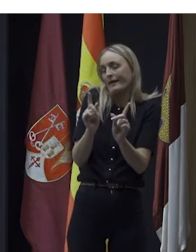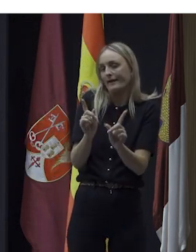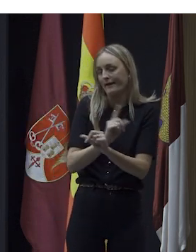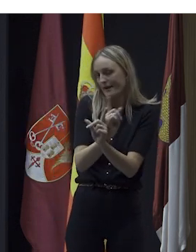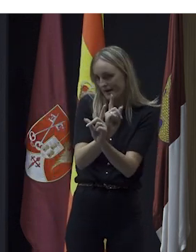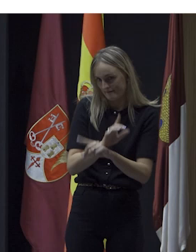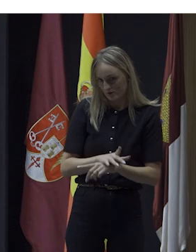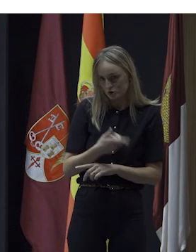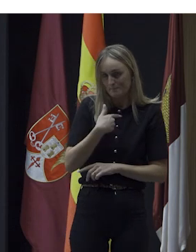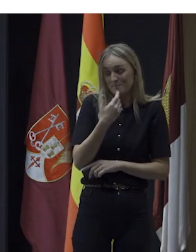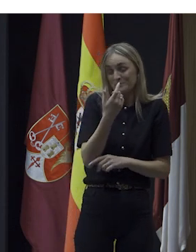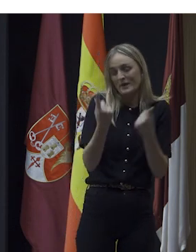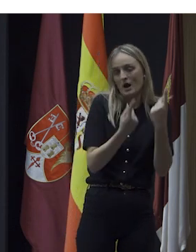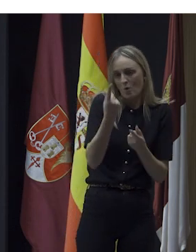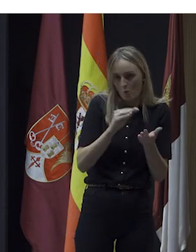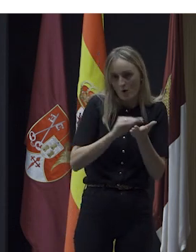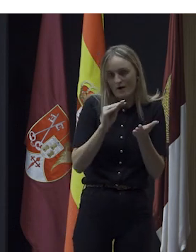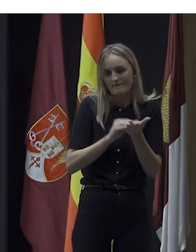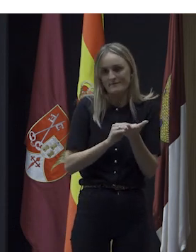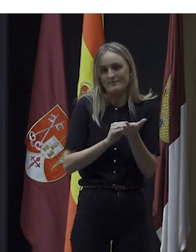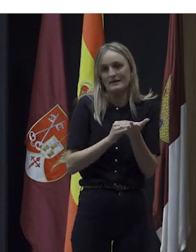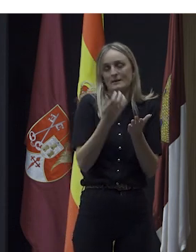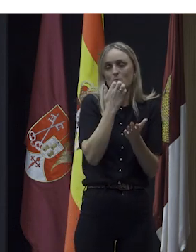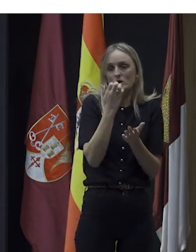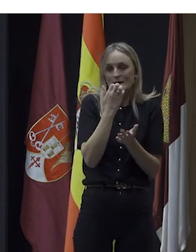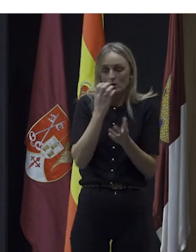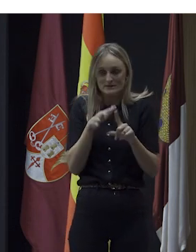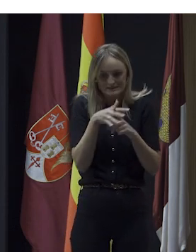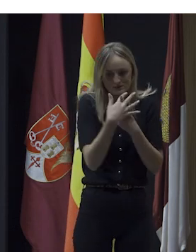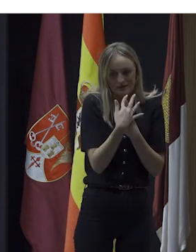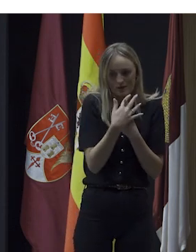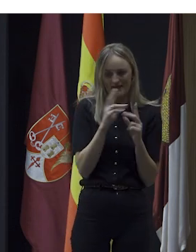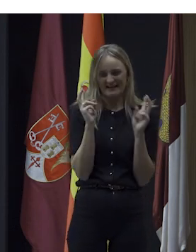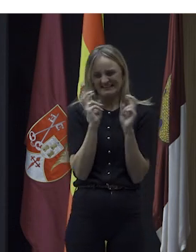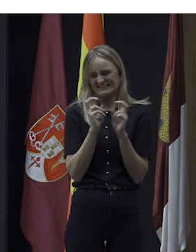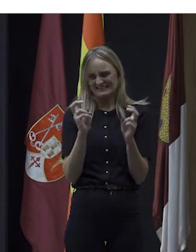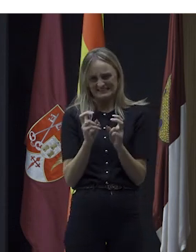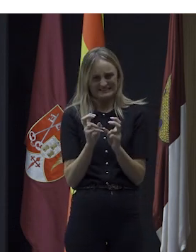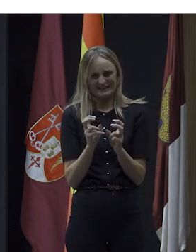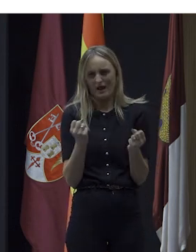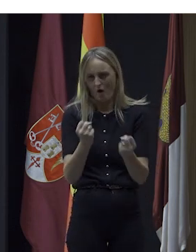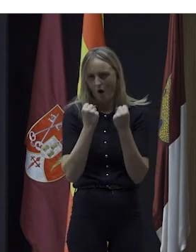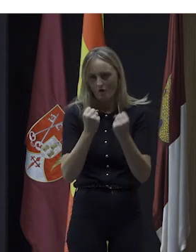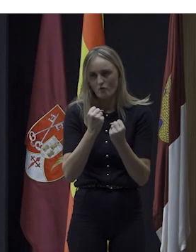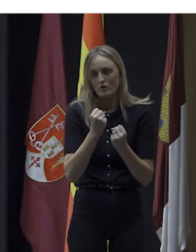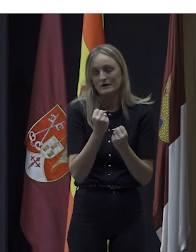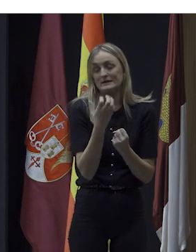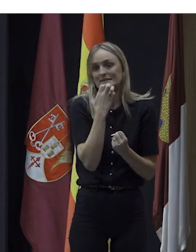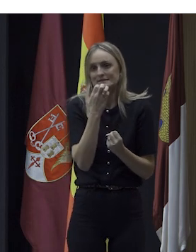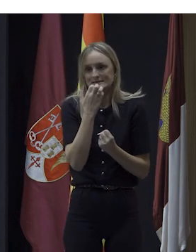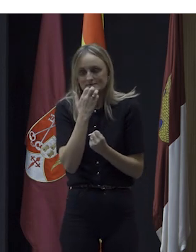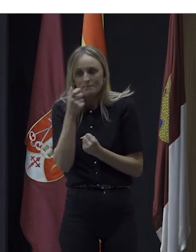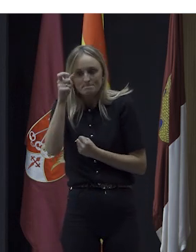habitual de infarto. Hay veces que en un cuadro de un estrés muy intenso, sobre todo si el paciente ya tiene factores